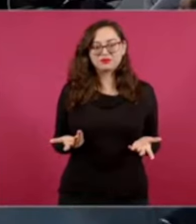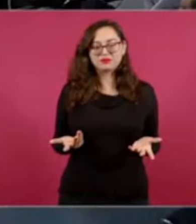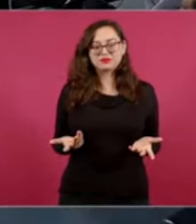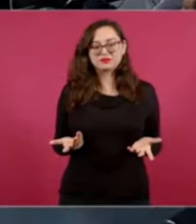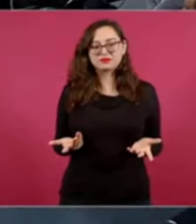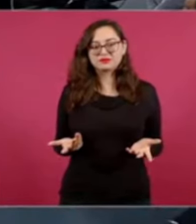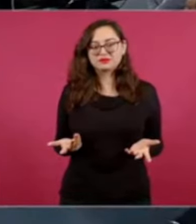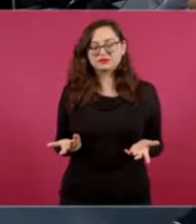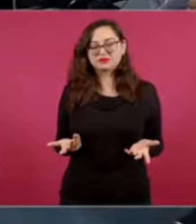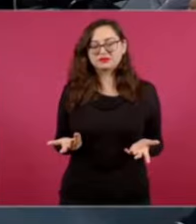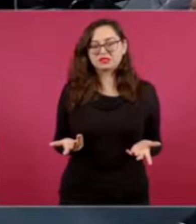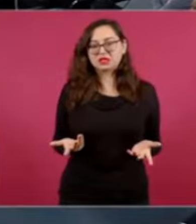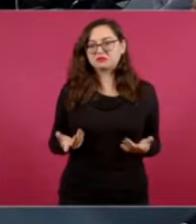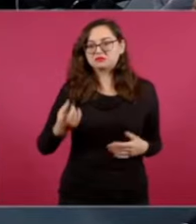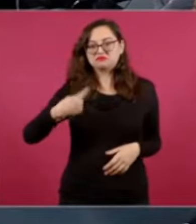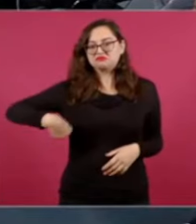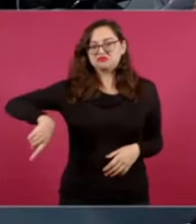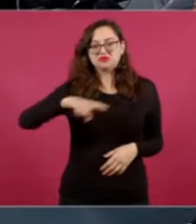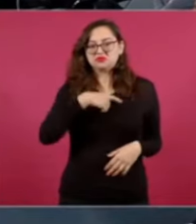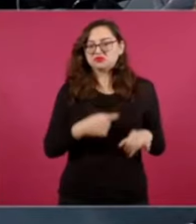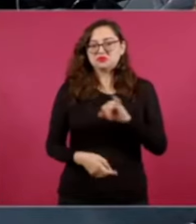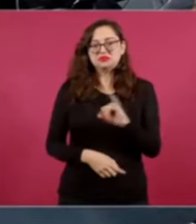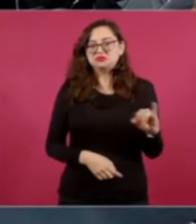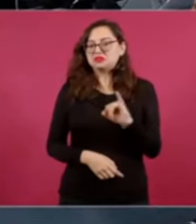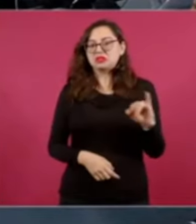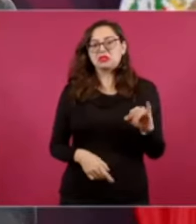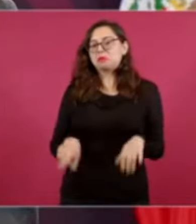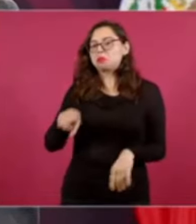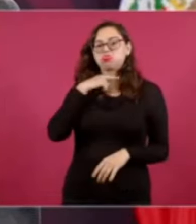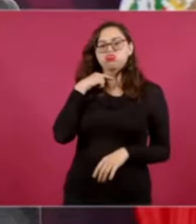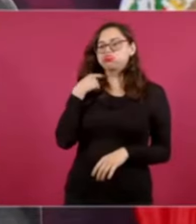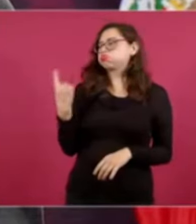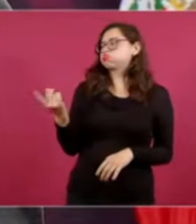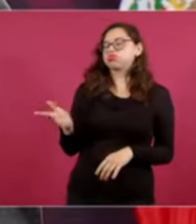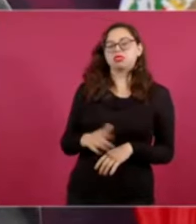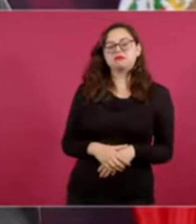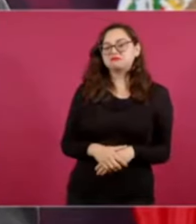Nos hubiese costado muchísimo trabajo. Es más,